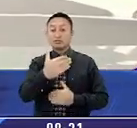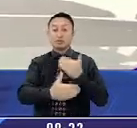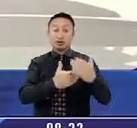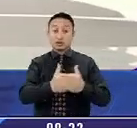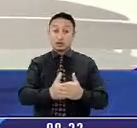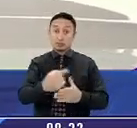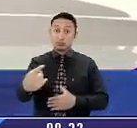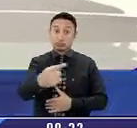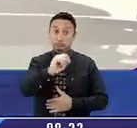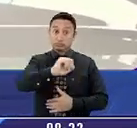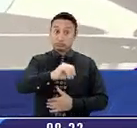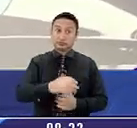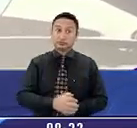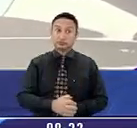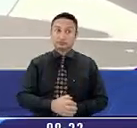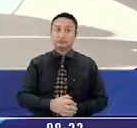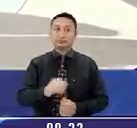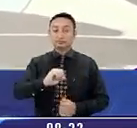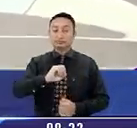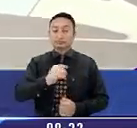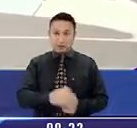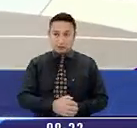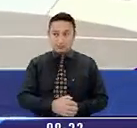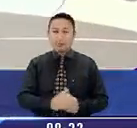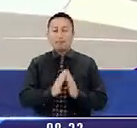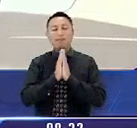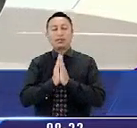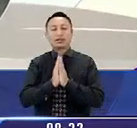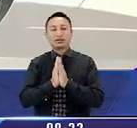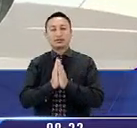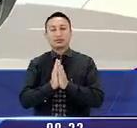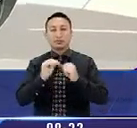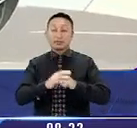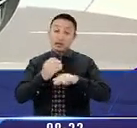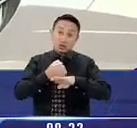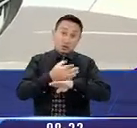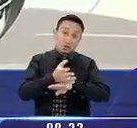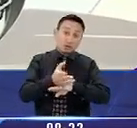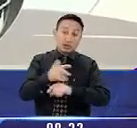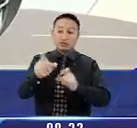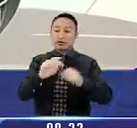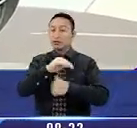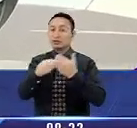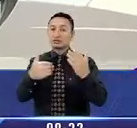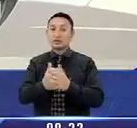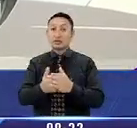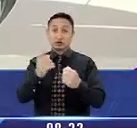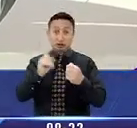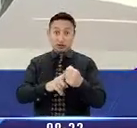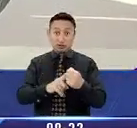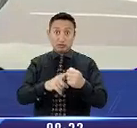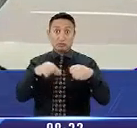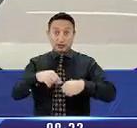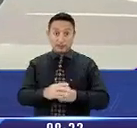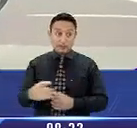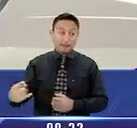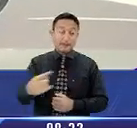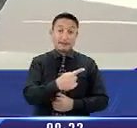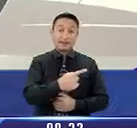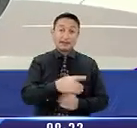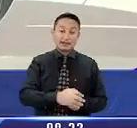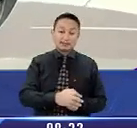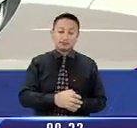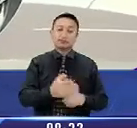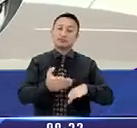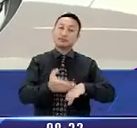trámite de revisión vehicular. Por supuesto. Llamamos y damos la recomendación a todos los usuarios del Distrito Metropolitano de Quito para que con